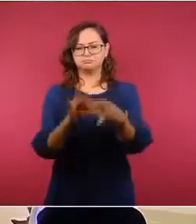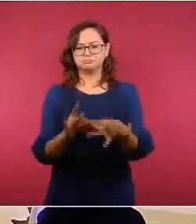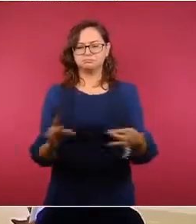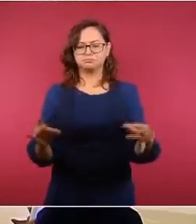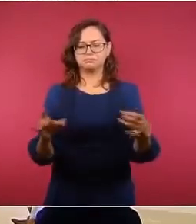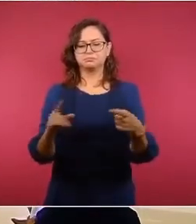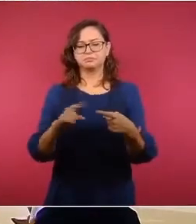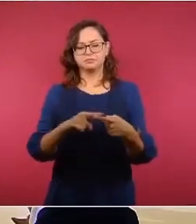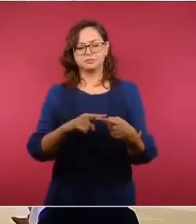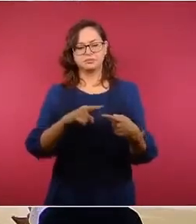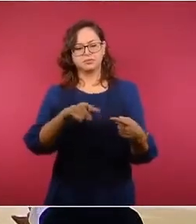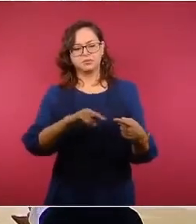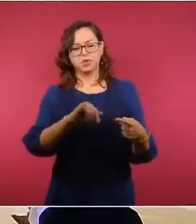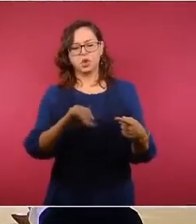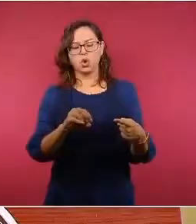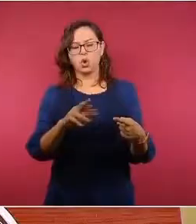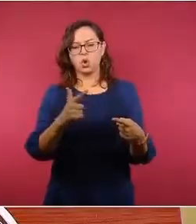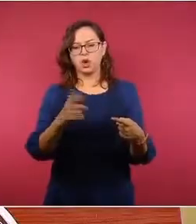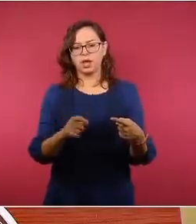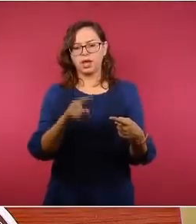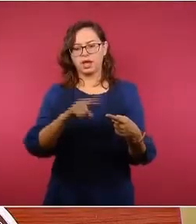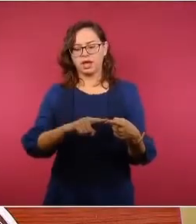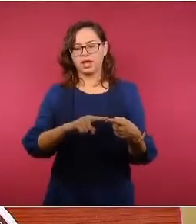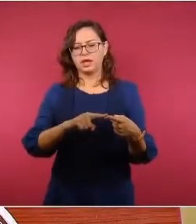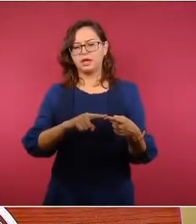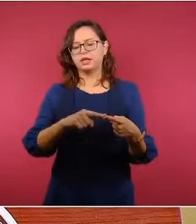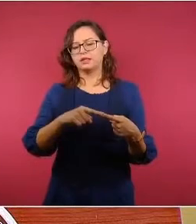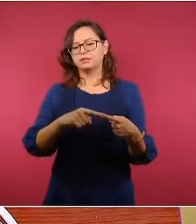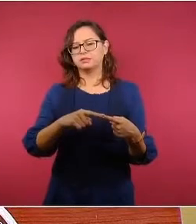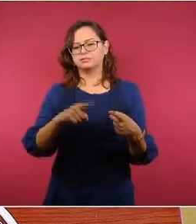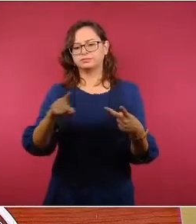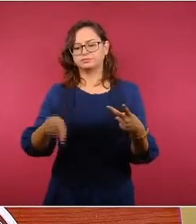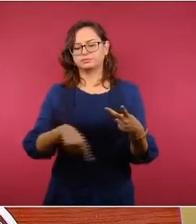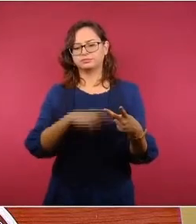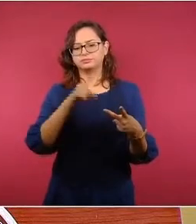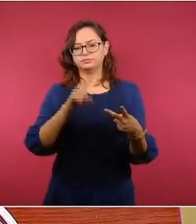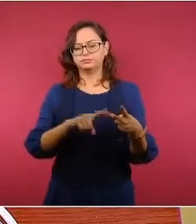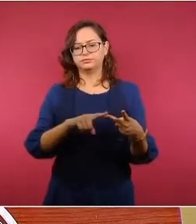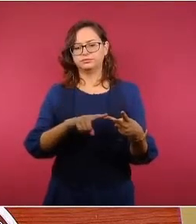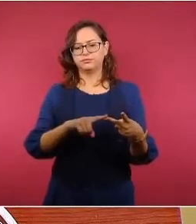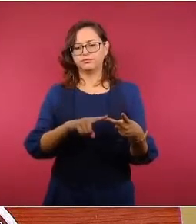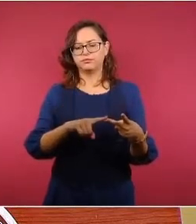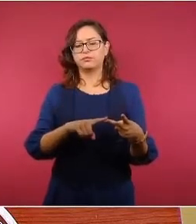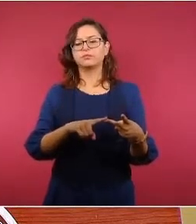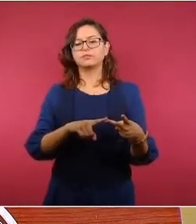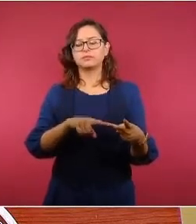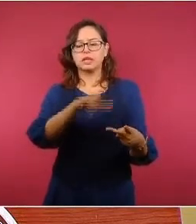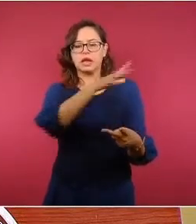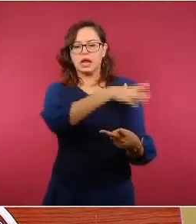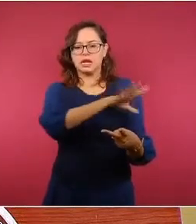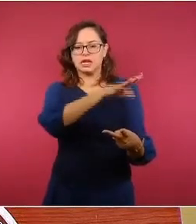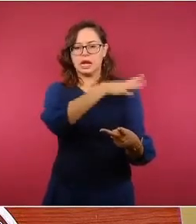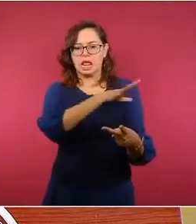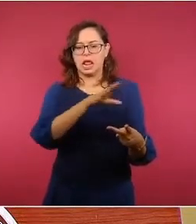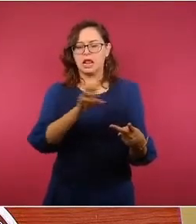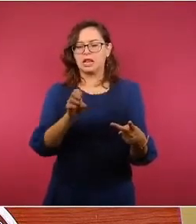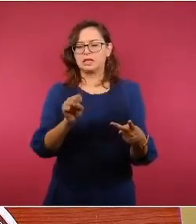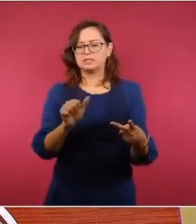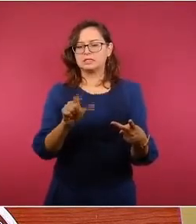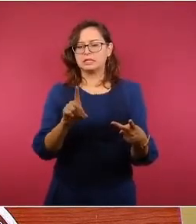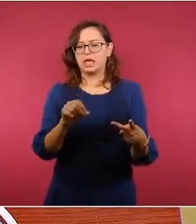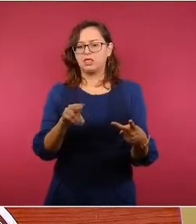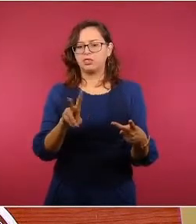Jorge Mendoza de Banobras, el general Sandoval,